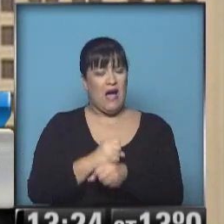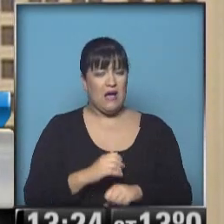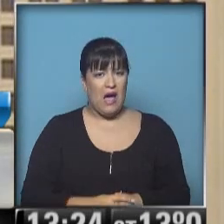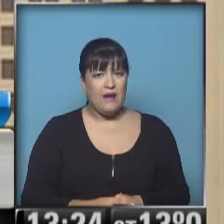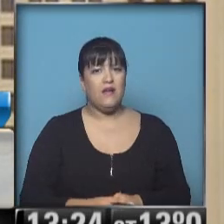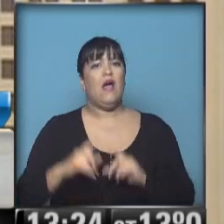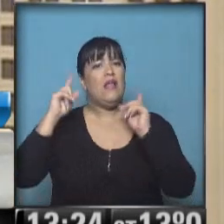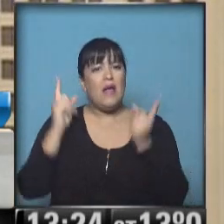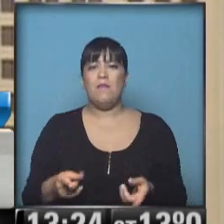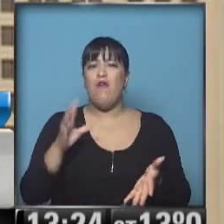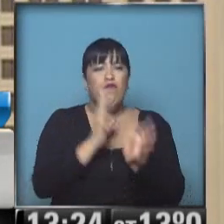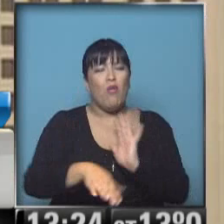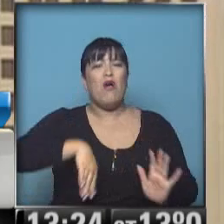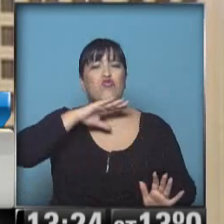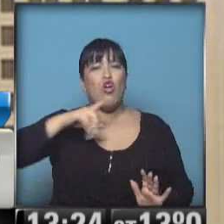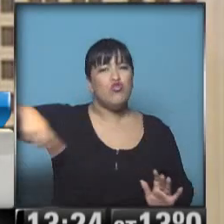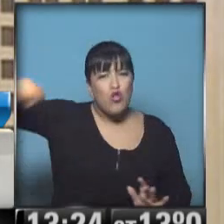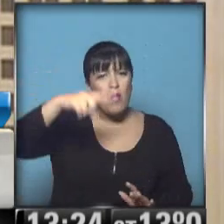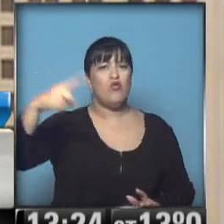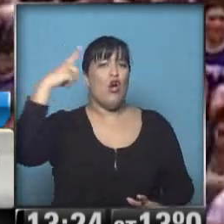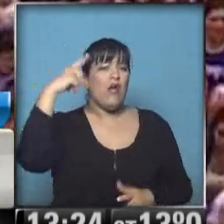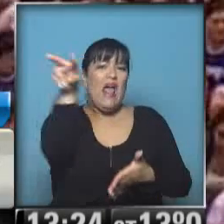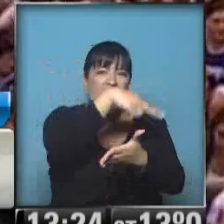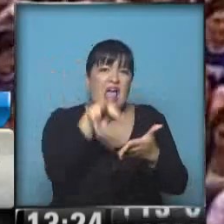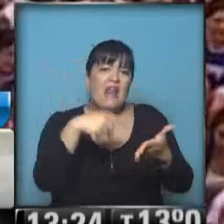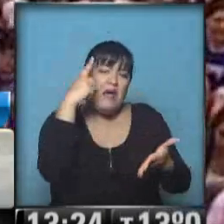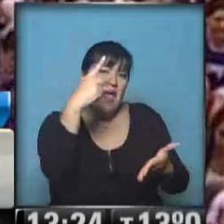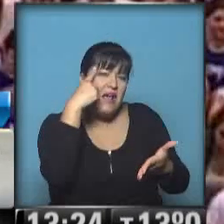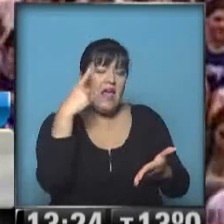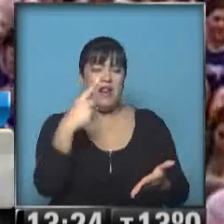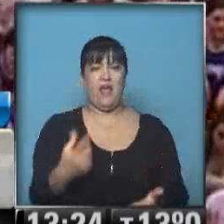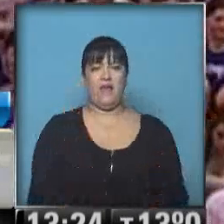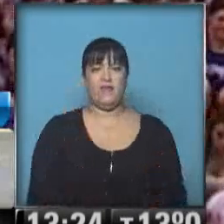diría hasta idiotez de muchos que creen todo lo que leen.